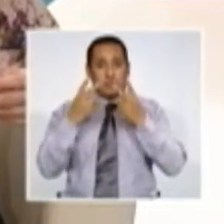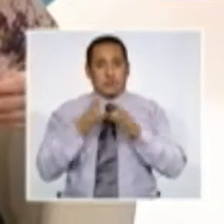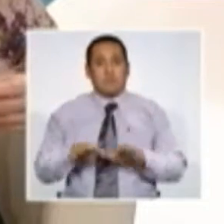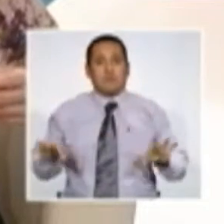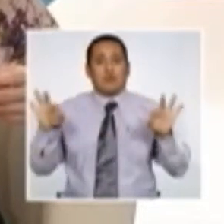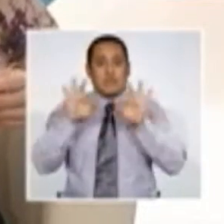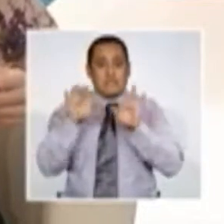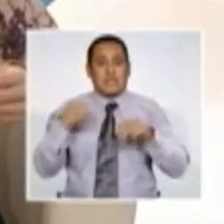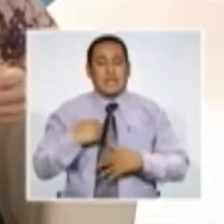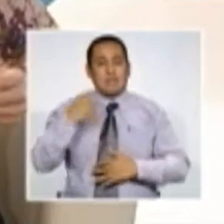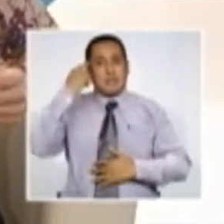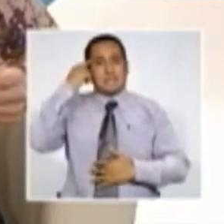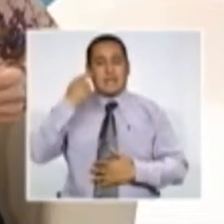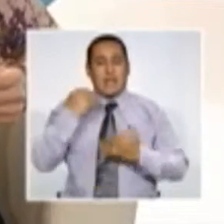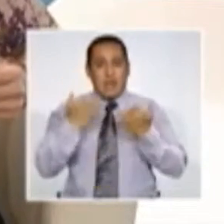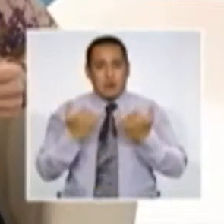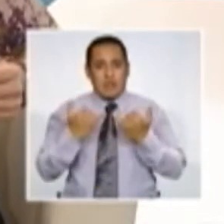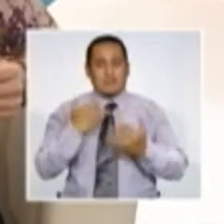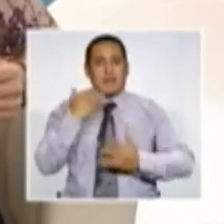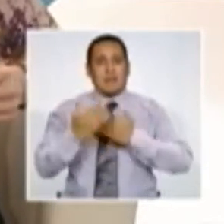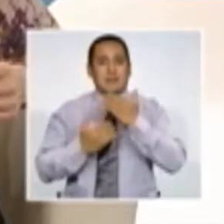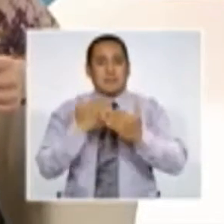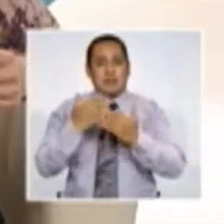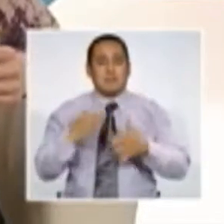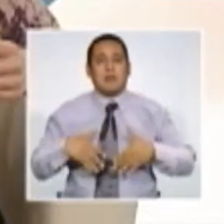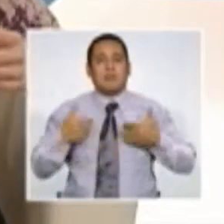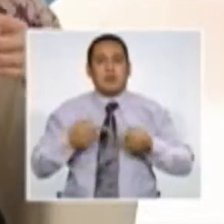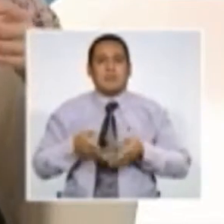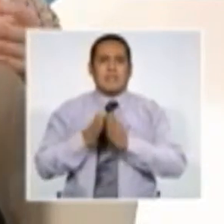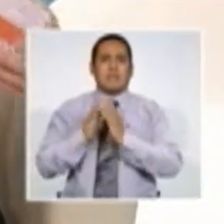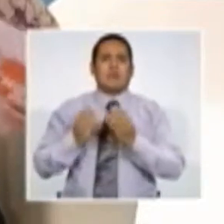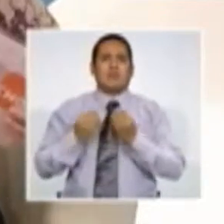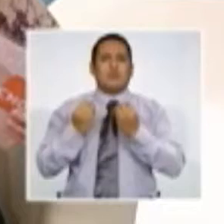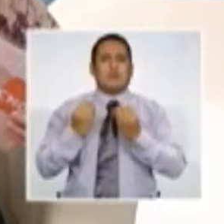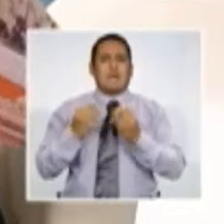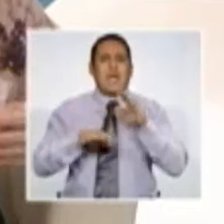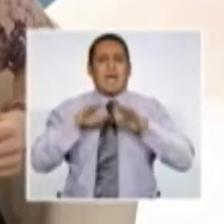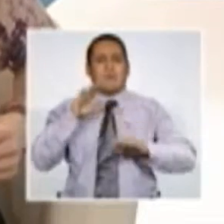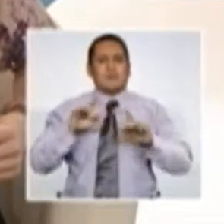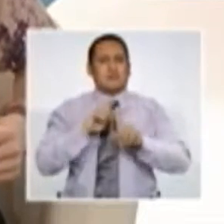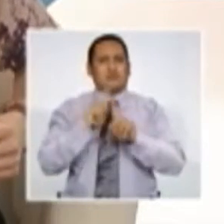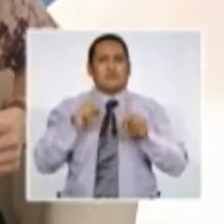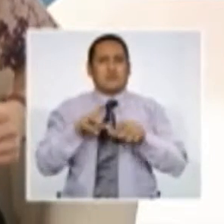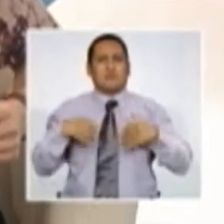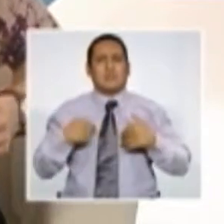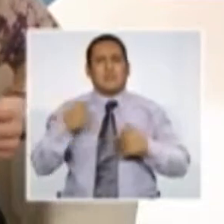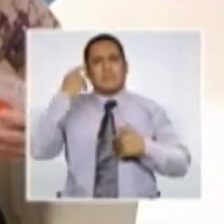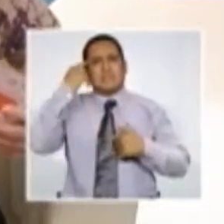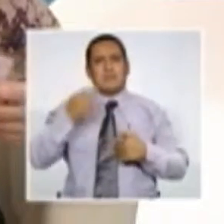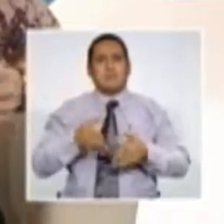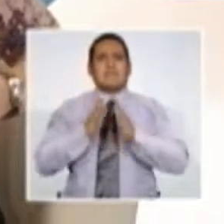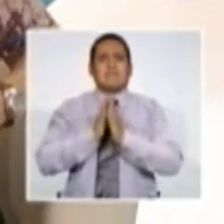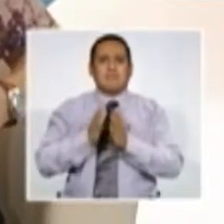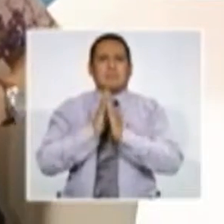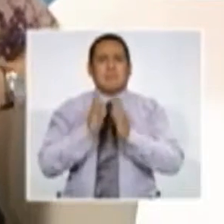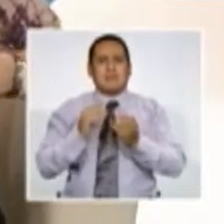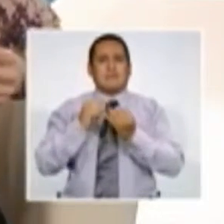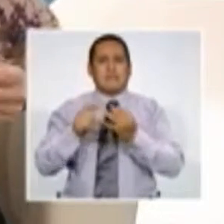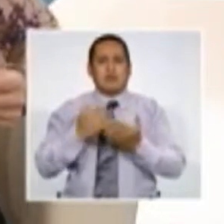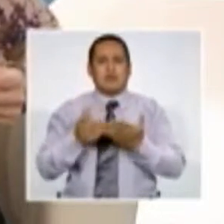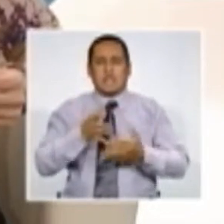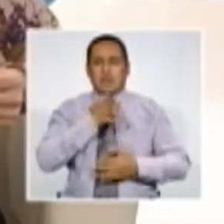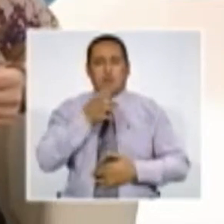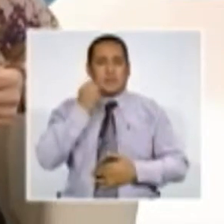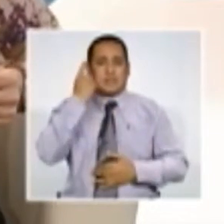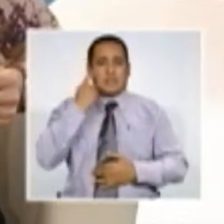tenemos que tener siempre sobre la mesa para poder exigirlos, ¿no? Porque uno no puede exigir lo que no conoce, lo